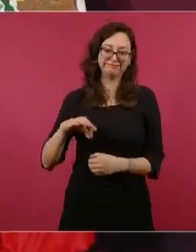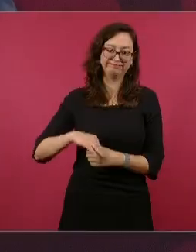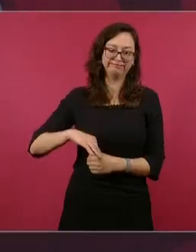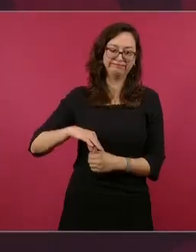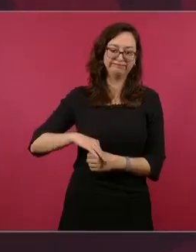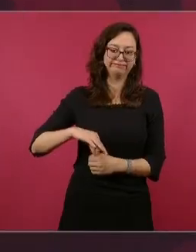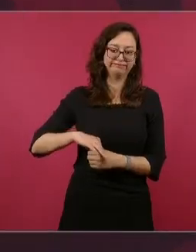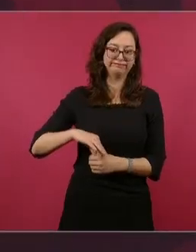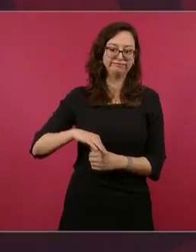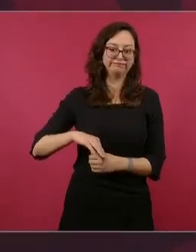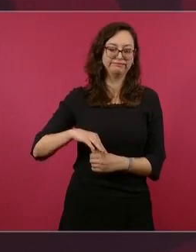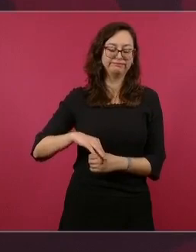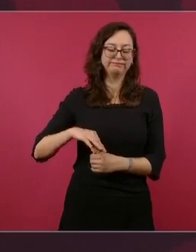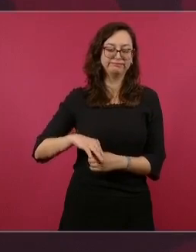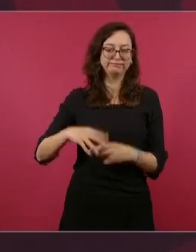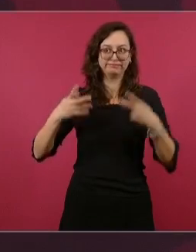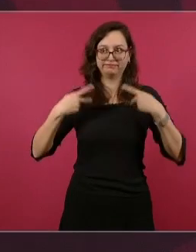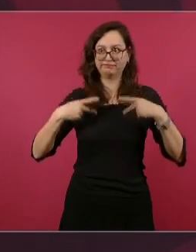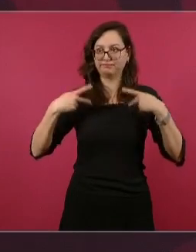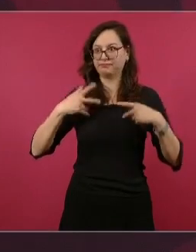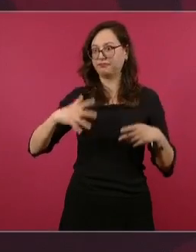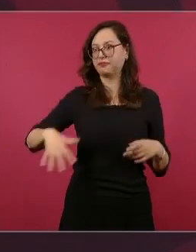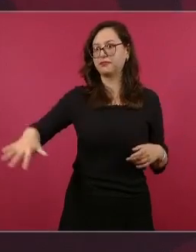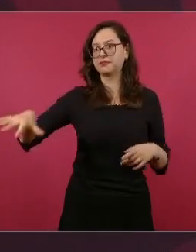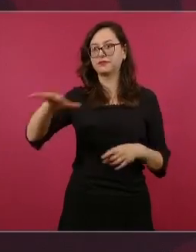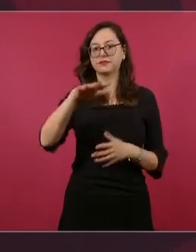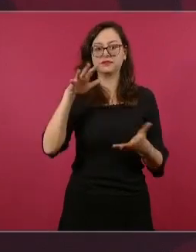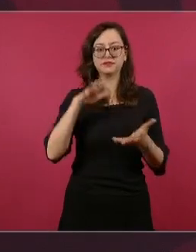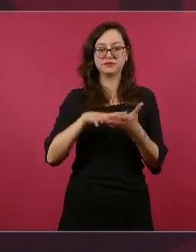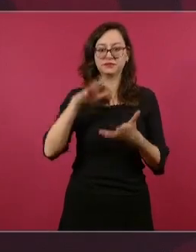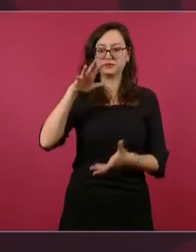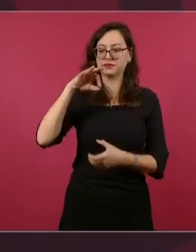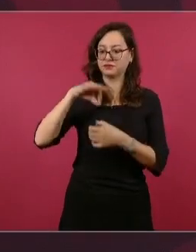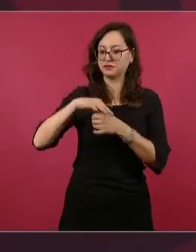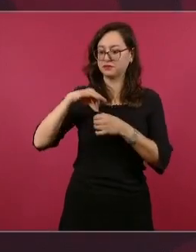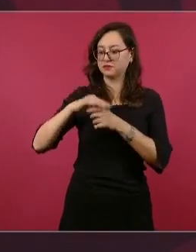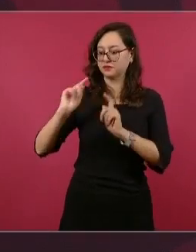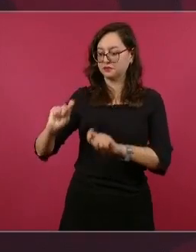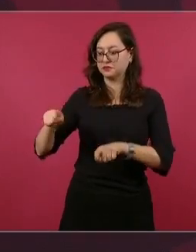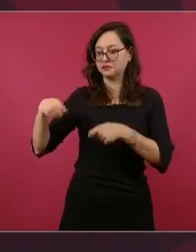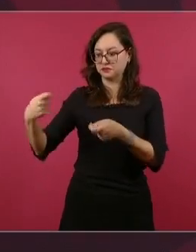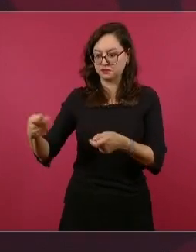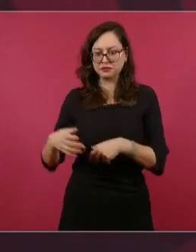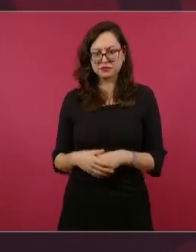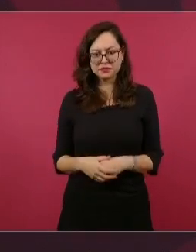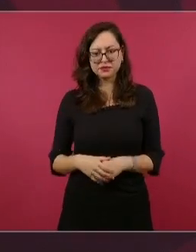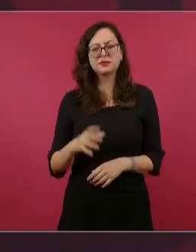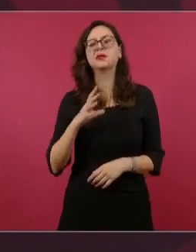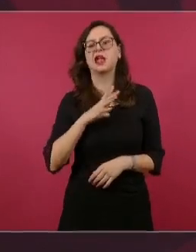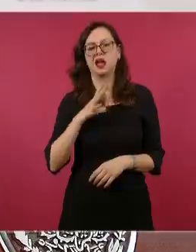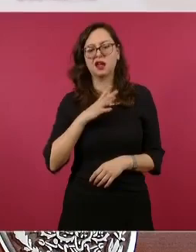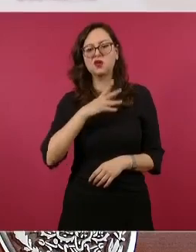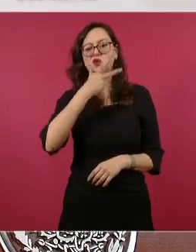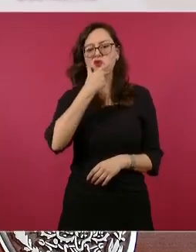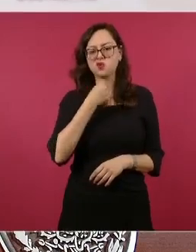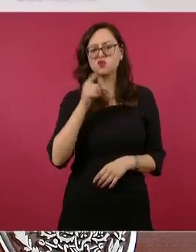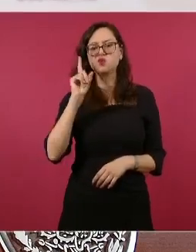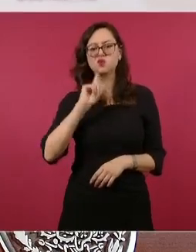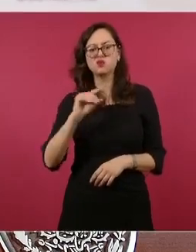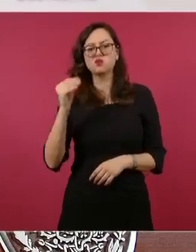muchos abogados, mujeres y hombres, íntegros, incluso ya